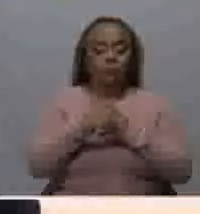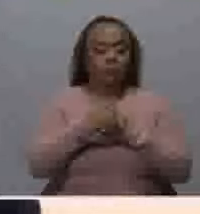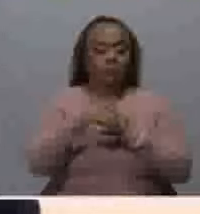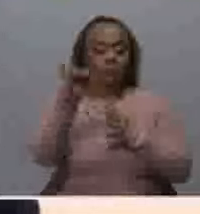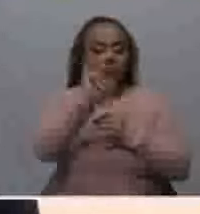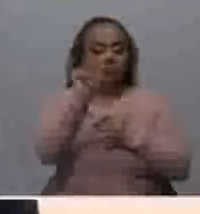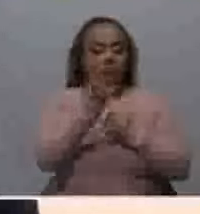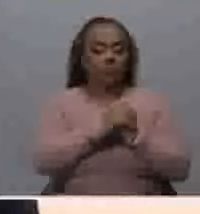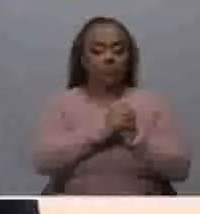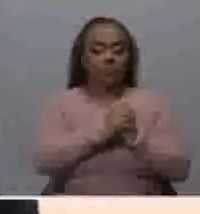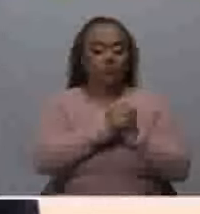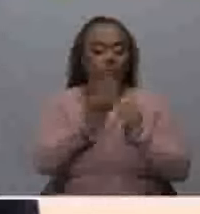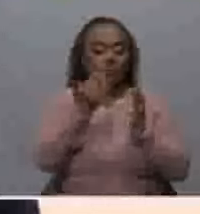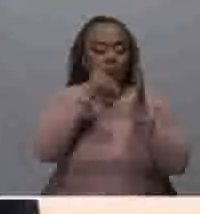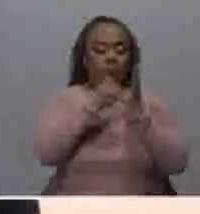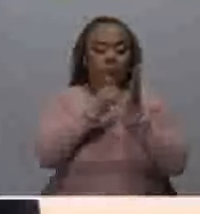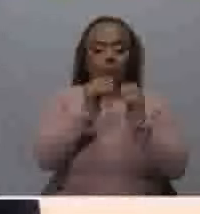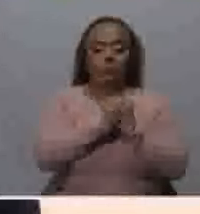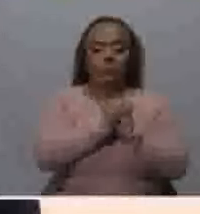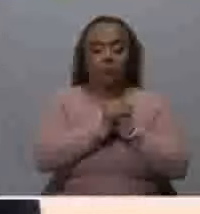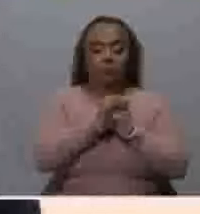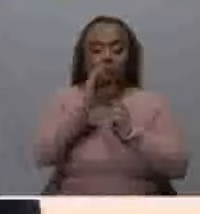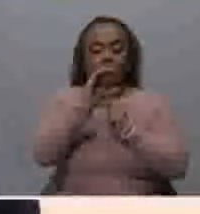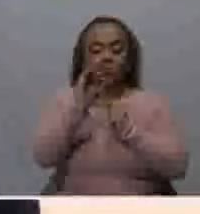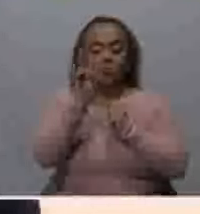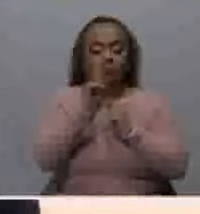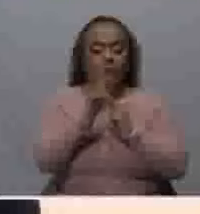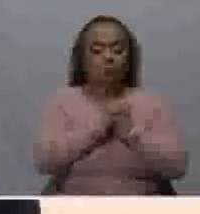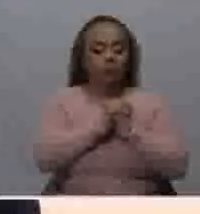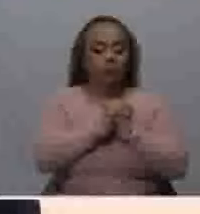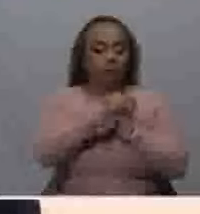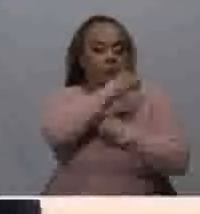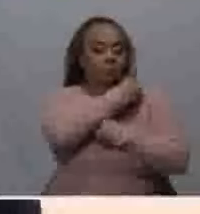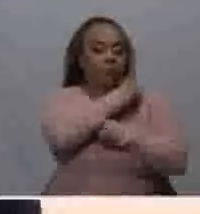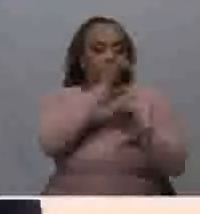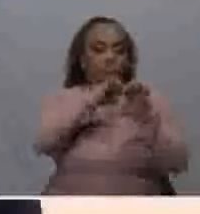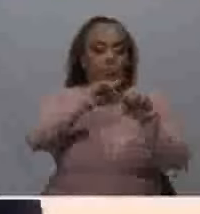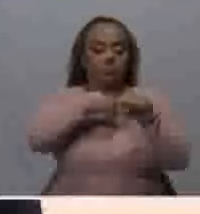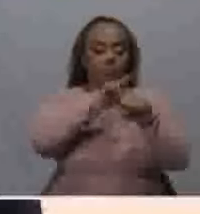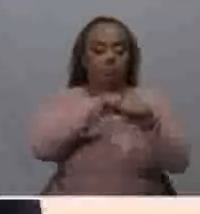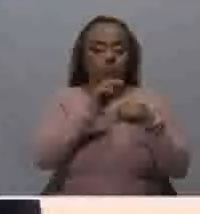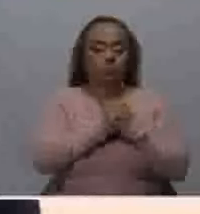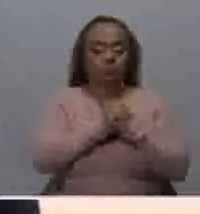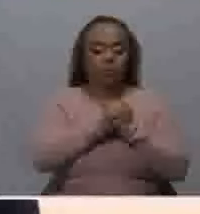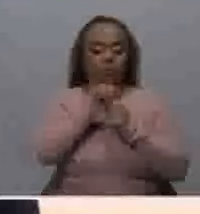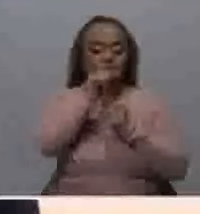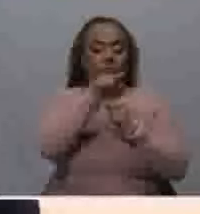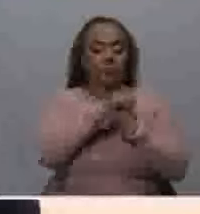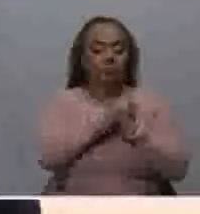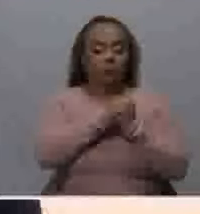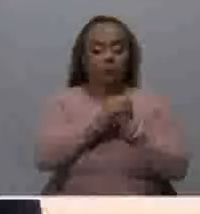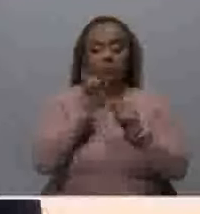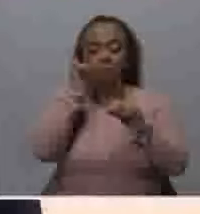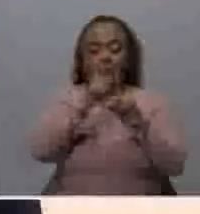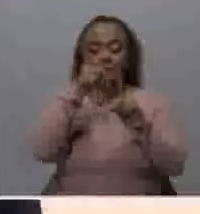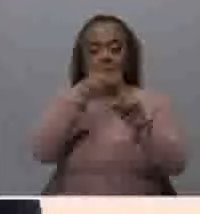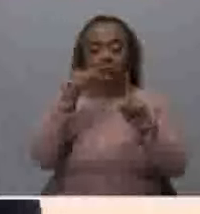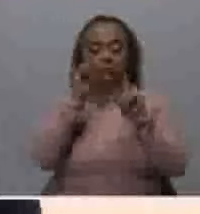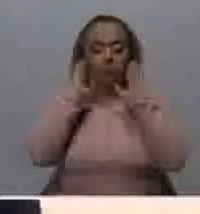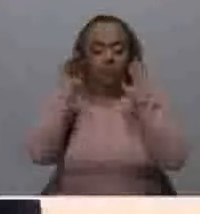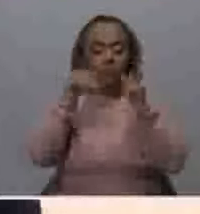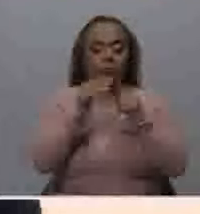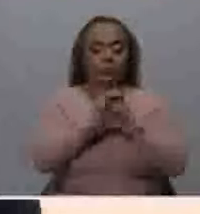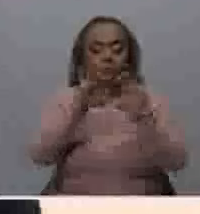también reiteramos de la atención de Claudio Vivas, el director de selecciones nacionales. Con vos, Andrés, hasta el hotel de concentración